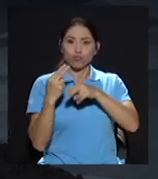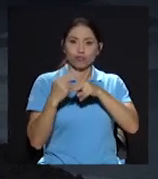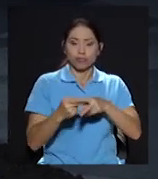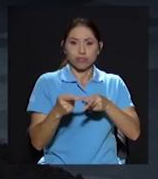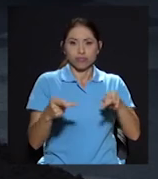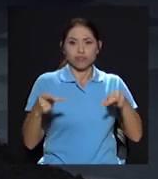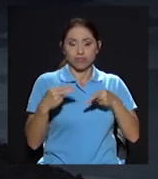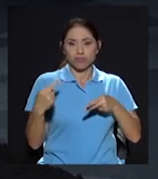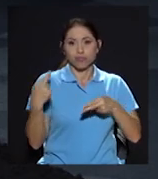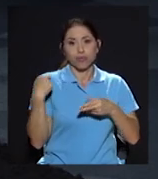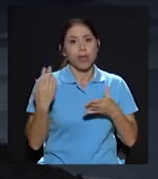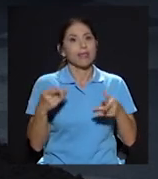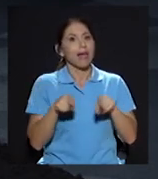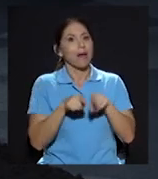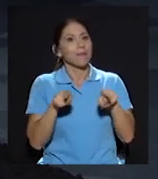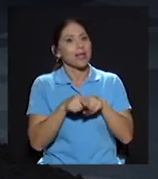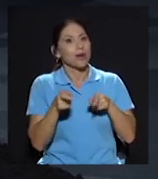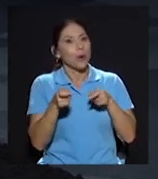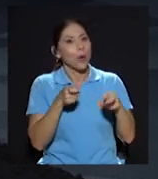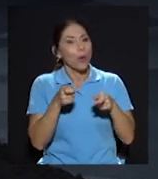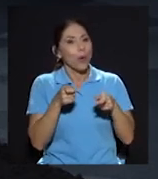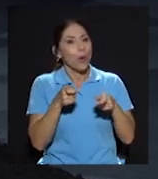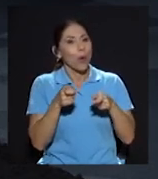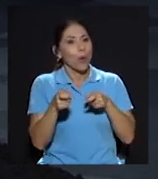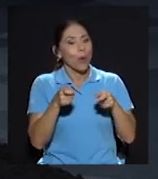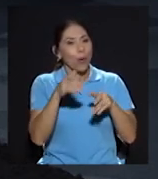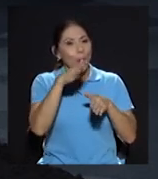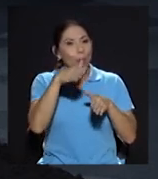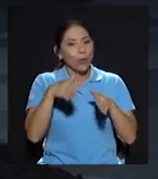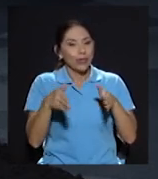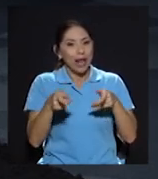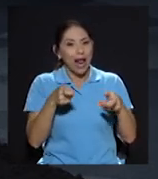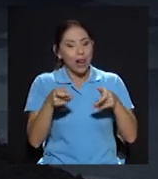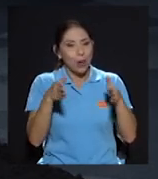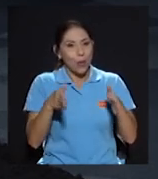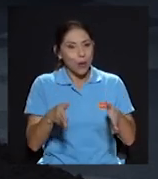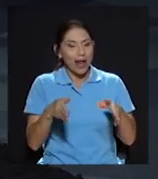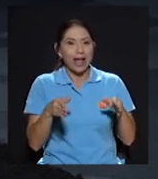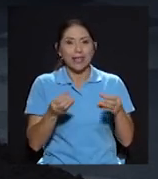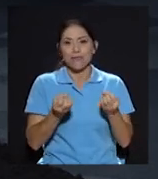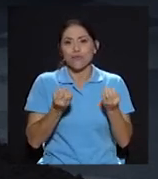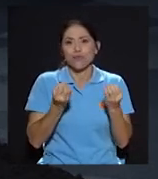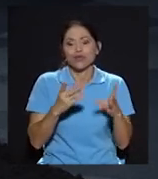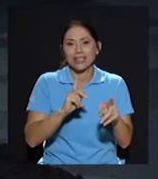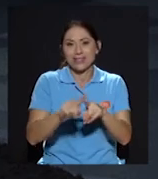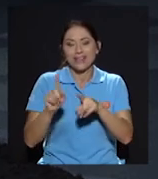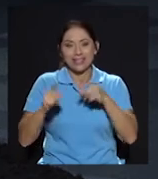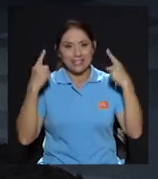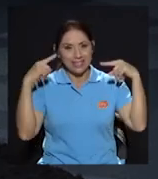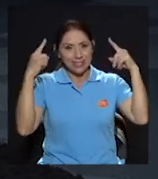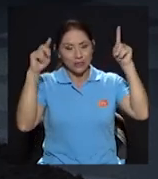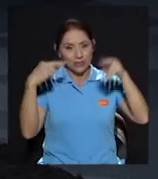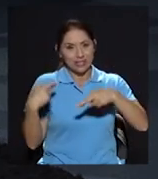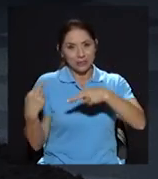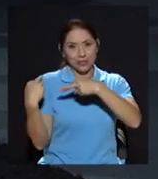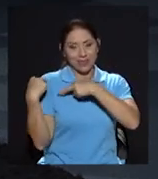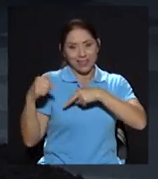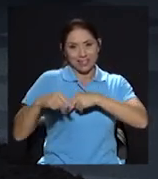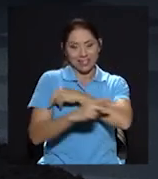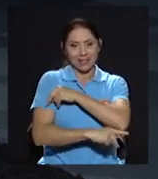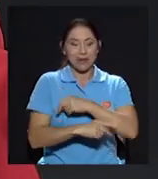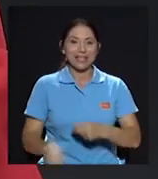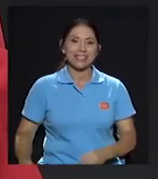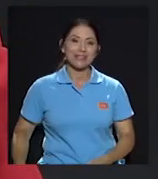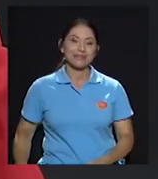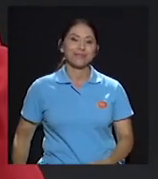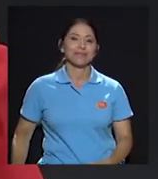iba a ser contralor y un montón de otras exitosas responsabilidades que ha tenido en este país bueno